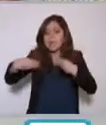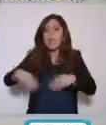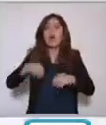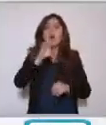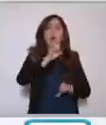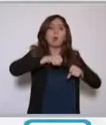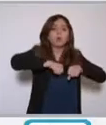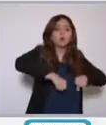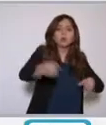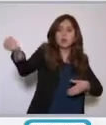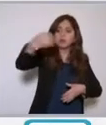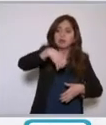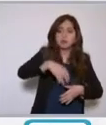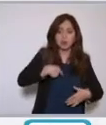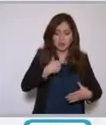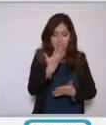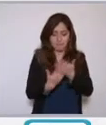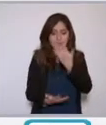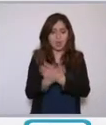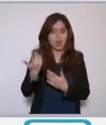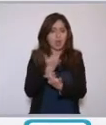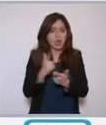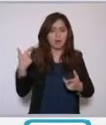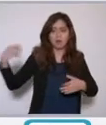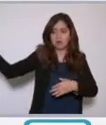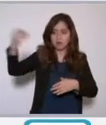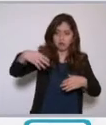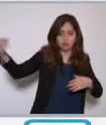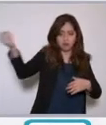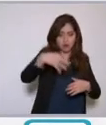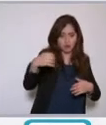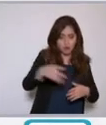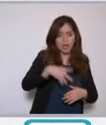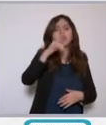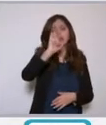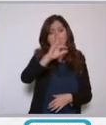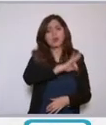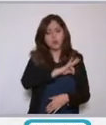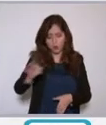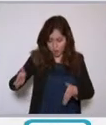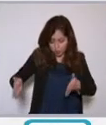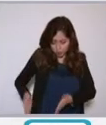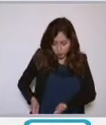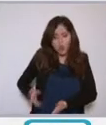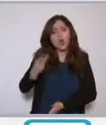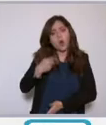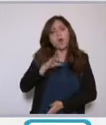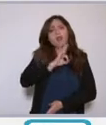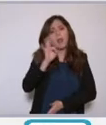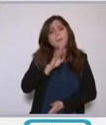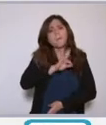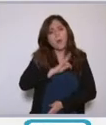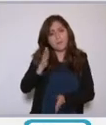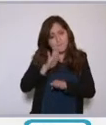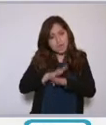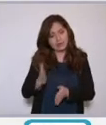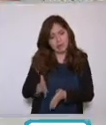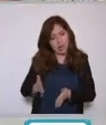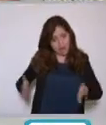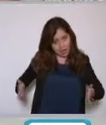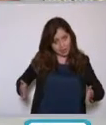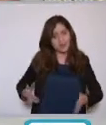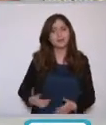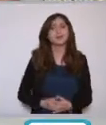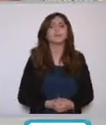manos libres, ¿no? Exactamente. Y Yo una al forma mercado segura. recomiendo igual, pero más grande, ¿no? Igual Claro. cruzada, pero un poquito más grande porque Oye, más grande. ahora que veo